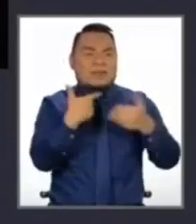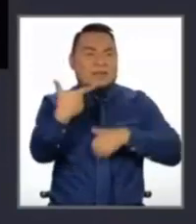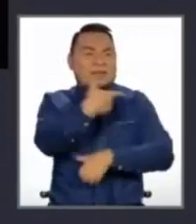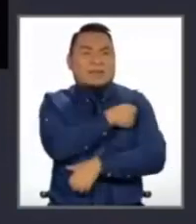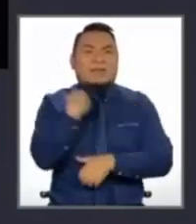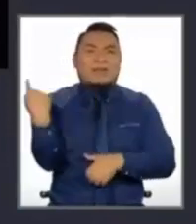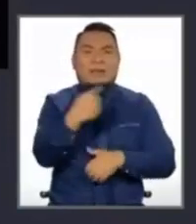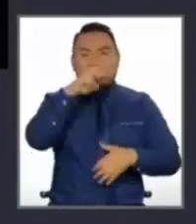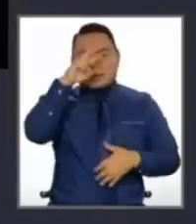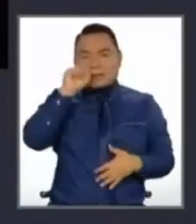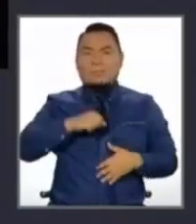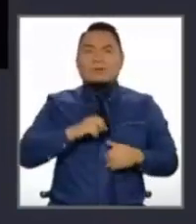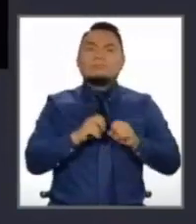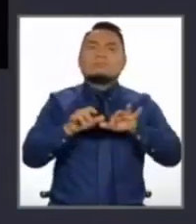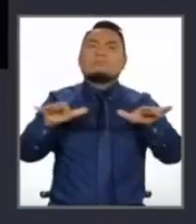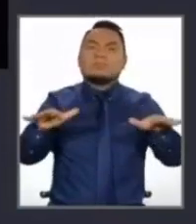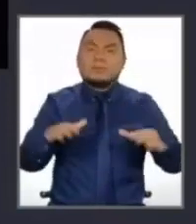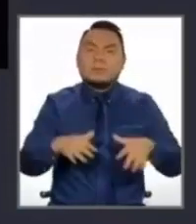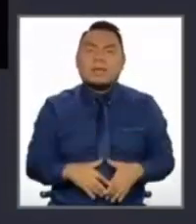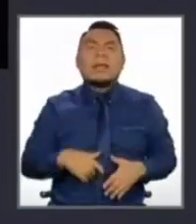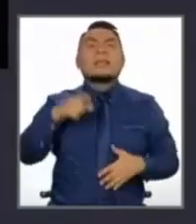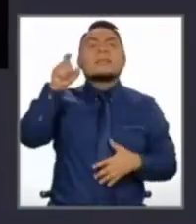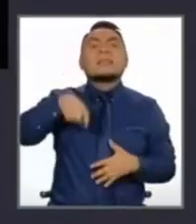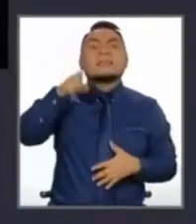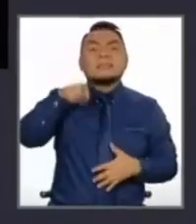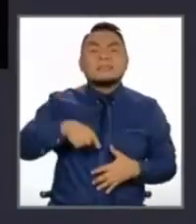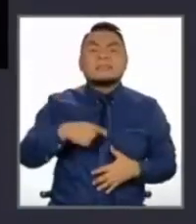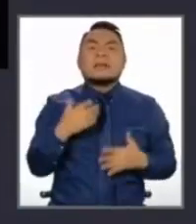a toda nuestra patria de manera masiva, y para eso